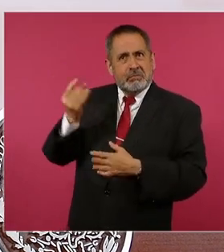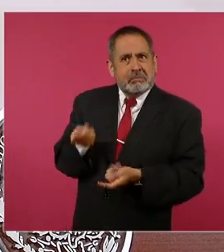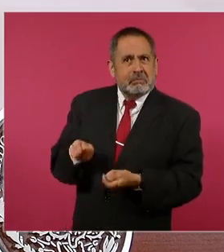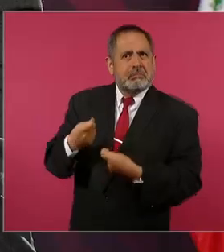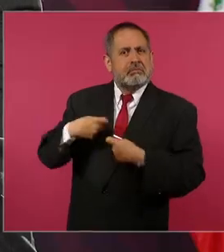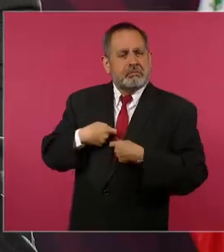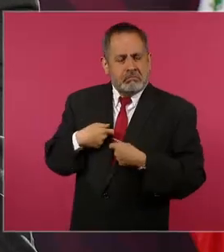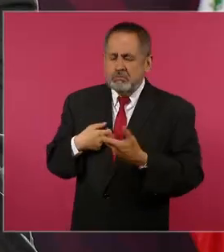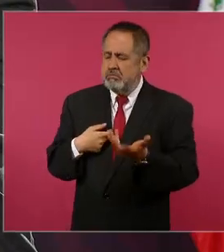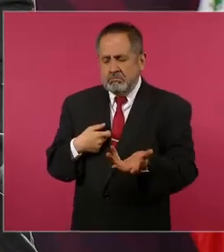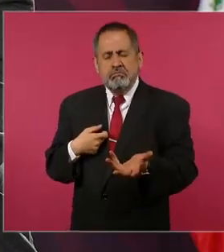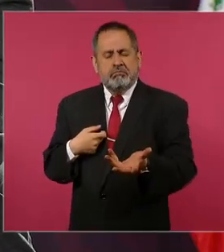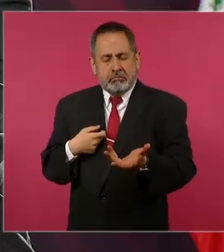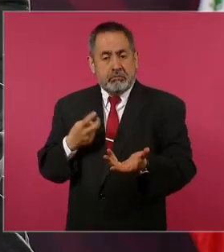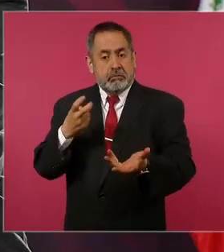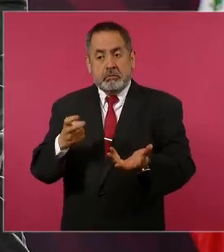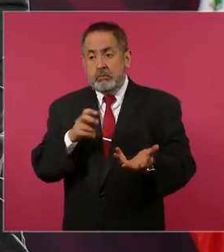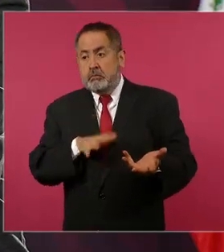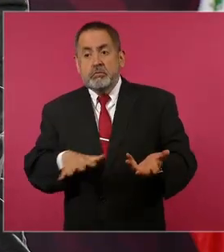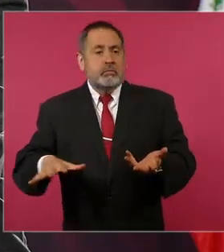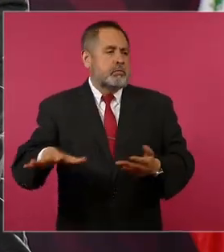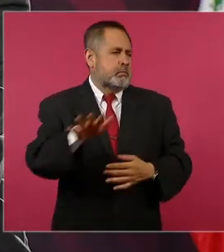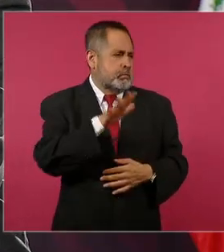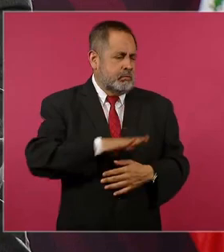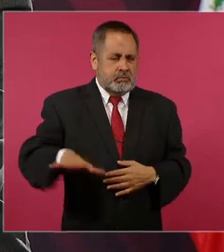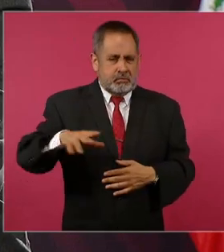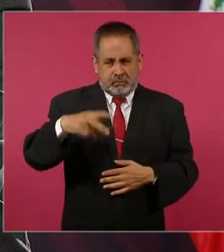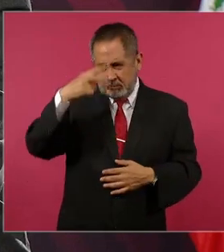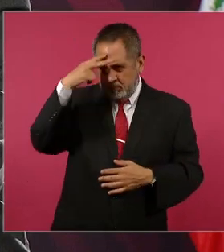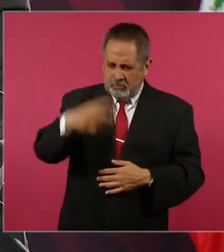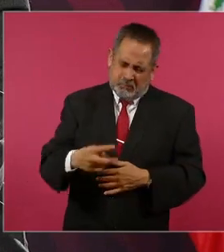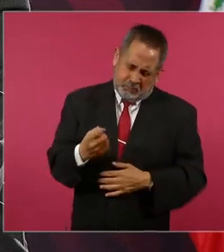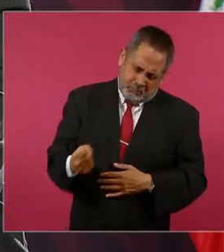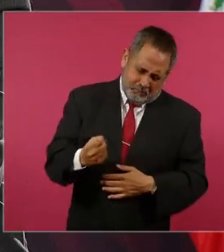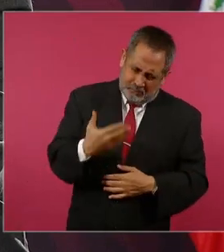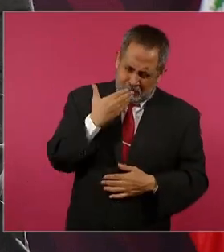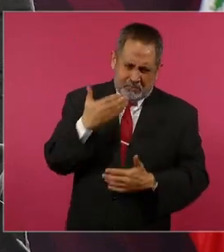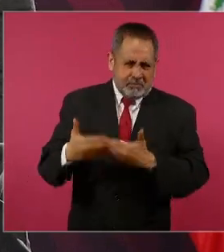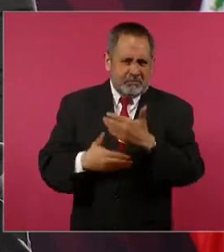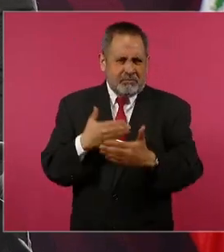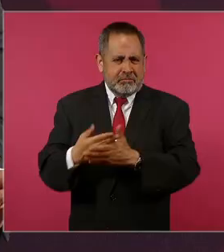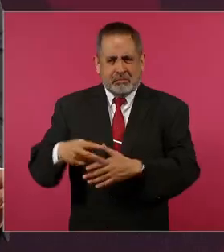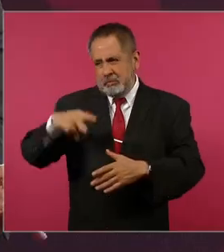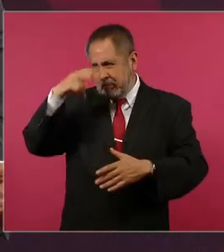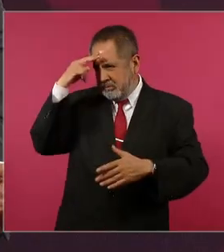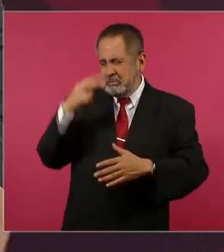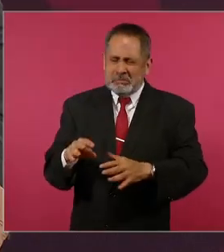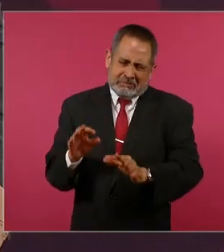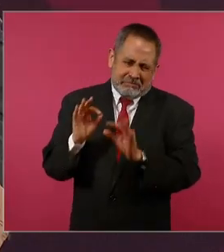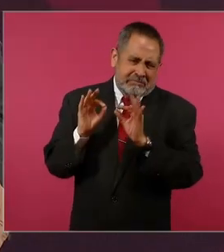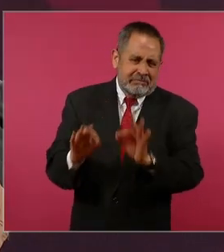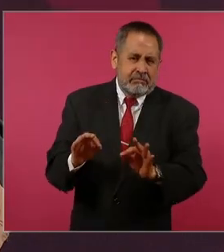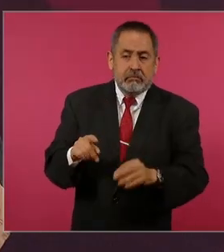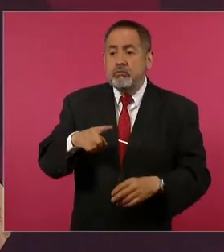es excepcional y muy fuerte nuestro país. La grandeza de México viene